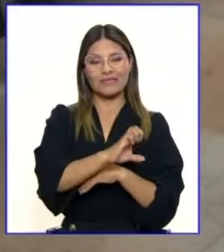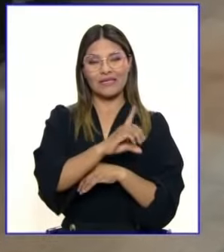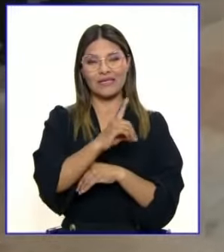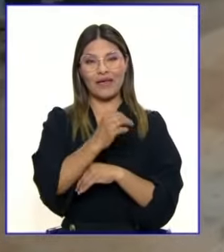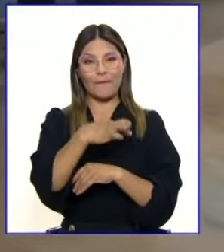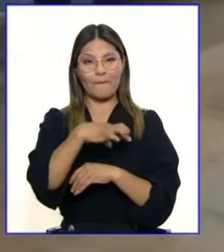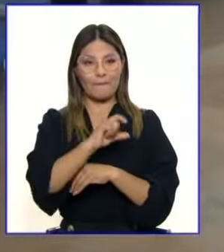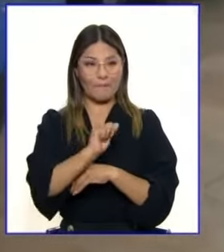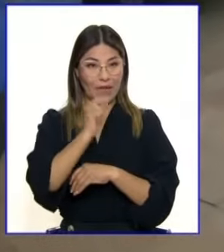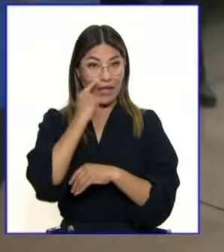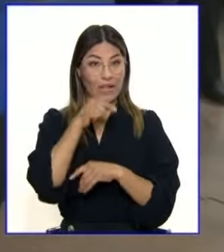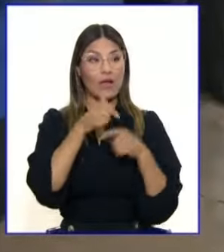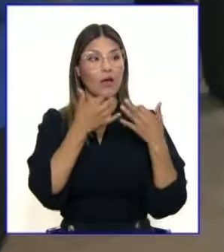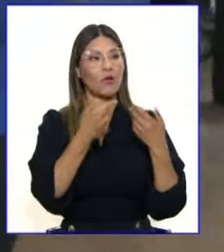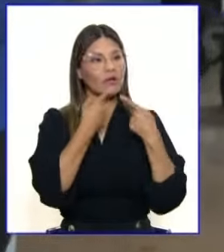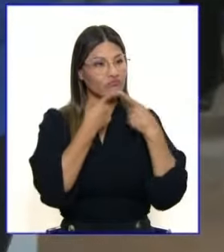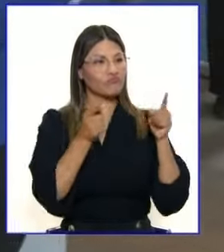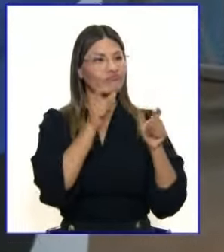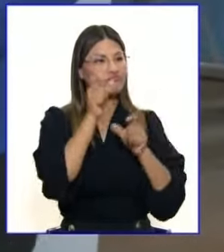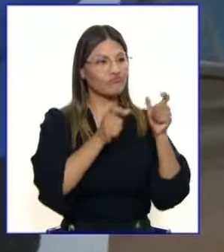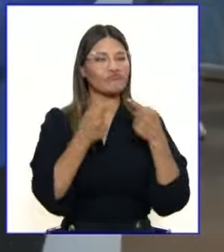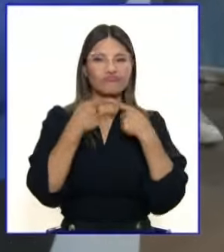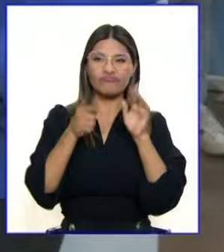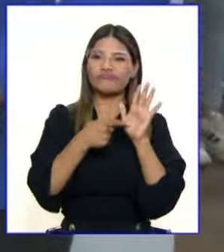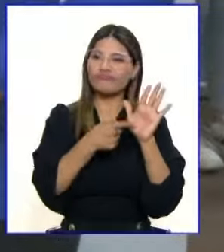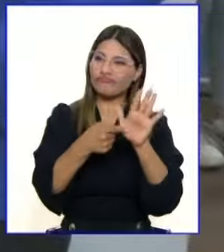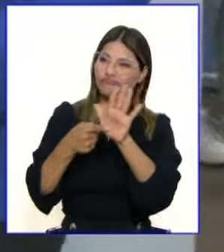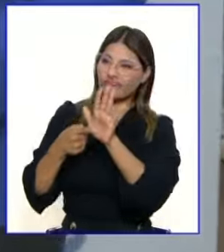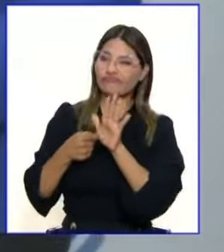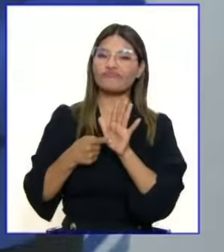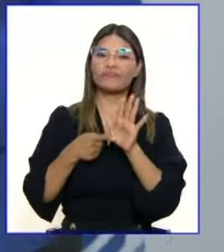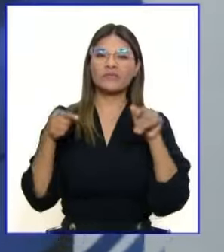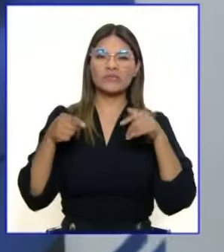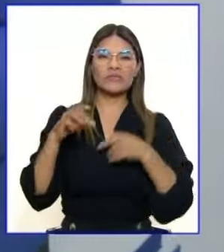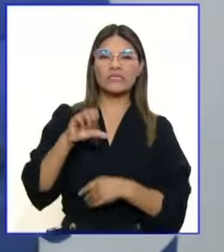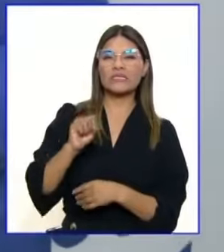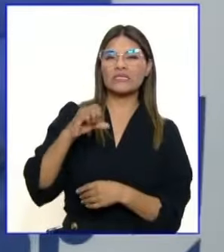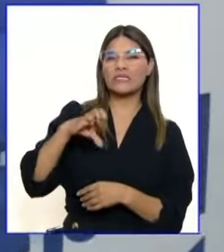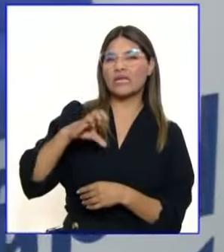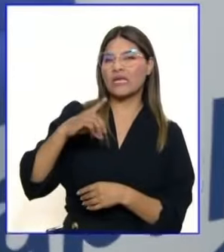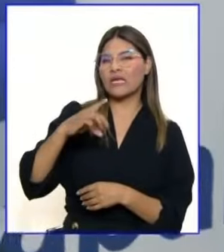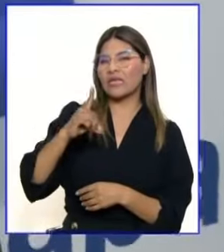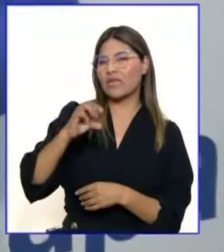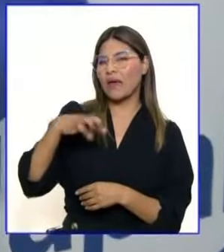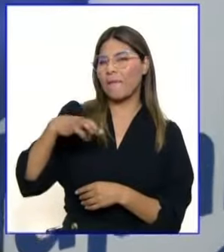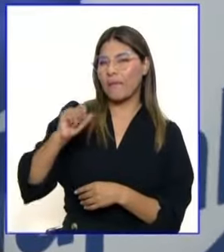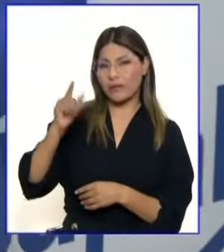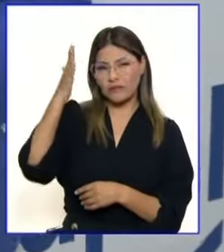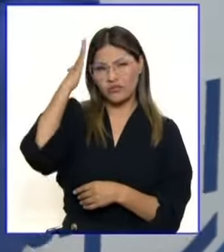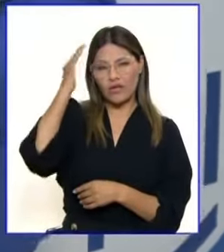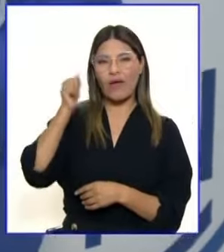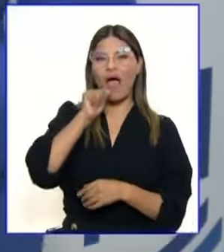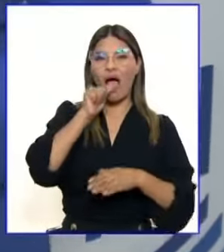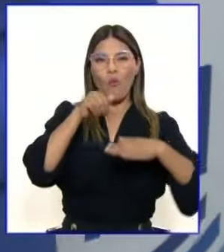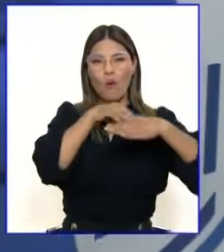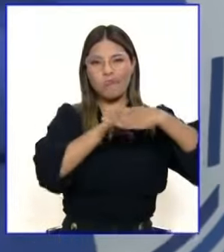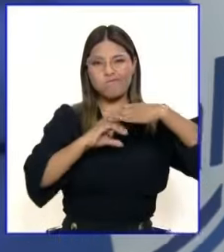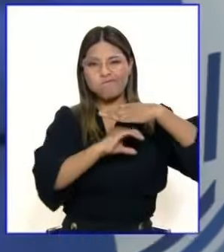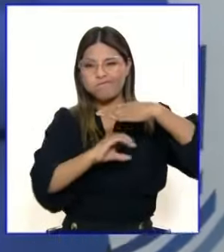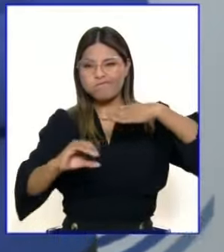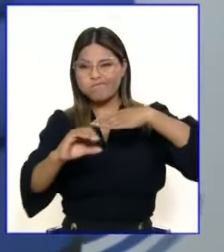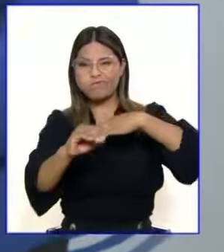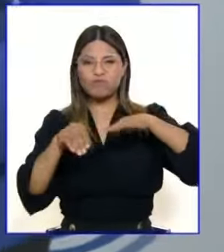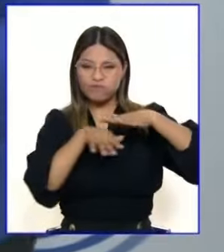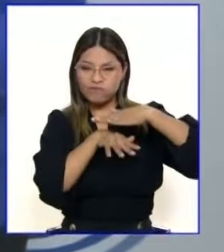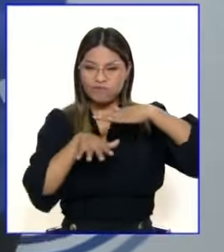está dando a conocer al público cuál es el trabajo de Sedapal, que está encargado, como todos sabemos, de la distribución del agua potable y también el servicio